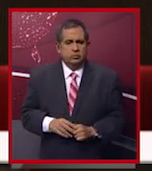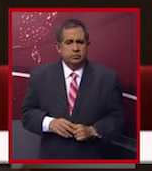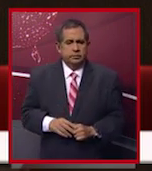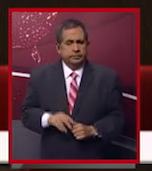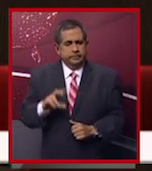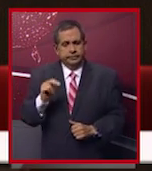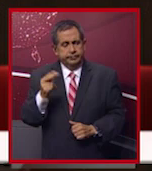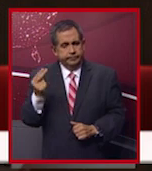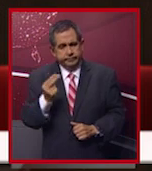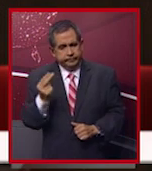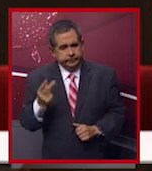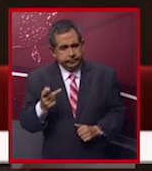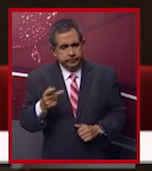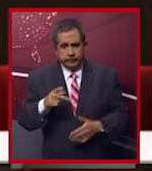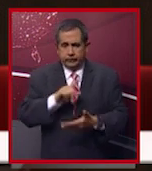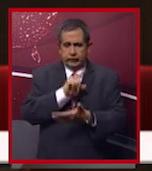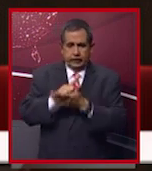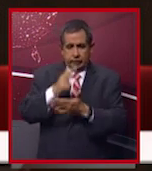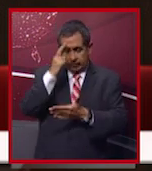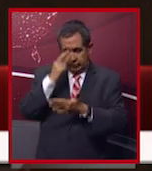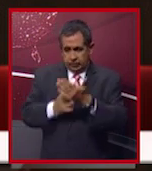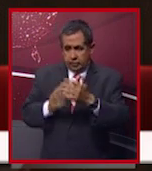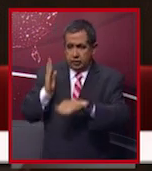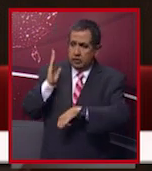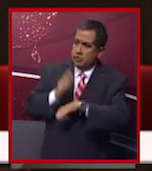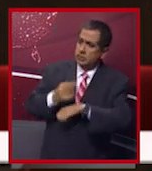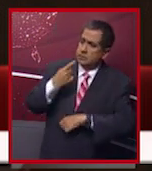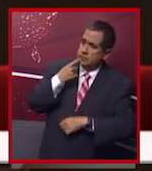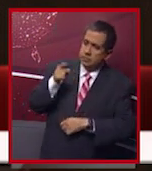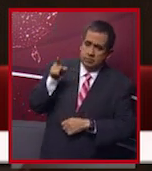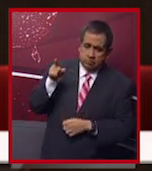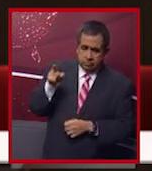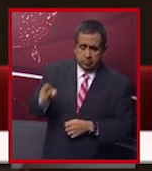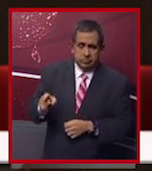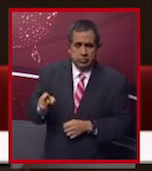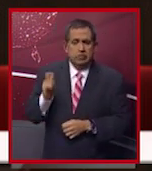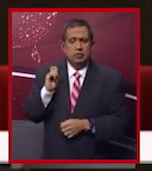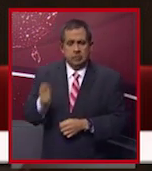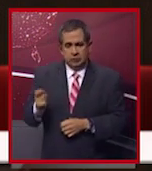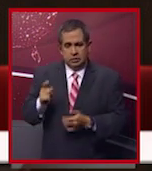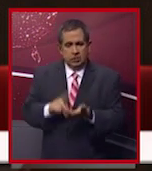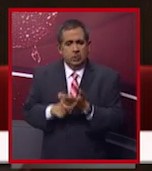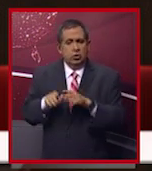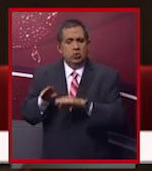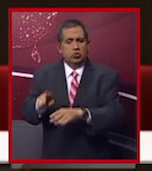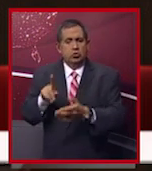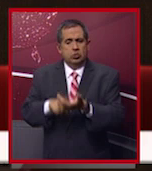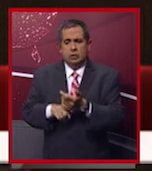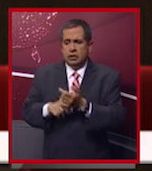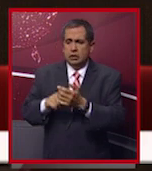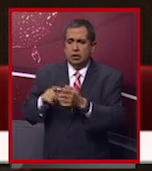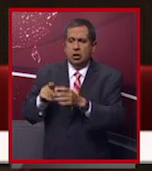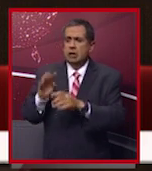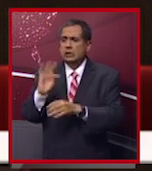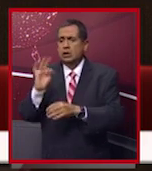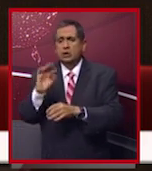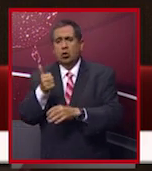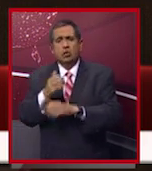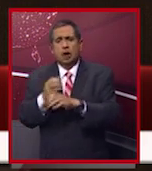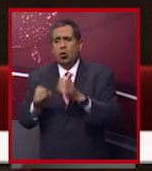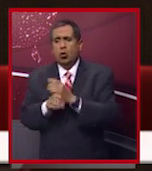Pues no necesariamente el delito que se le impute al servidor público será en función de su encargo, sino por